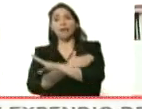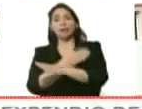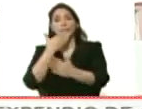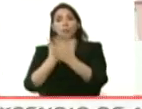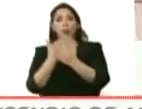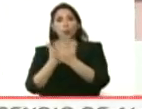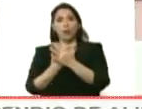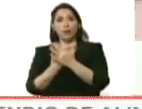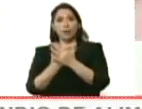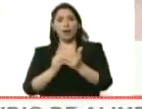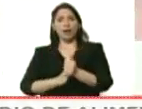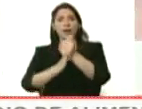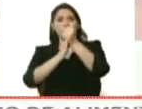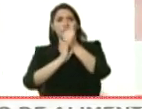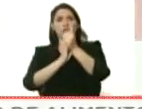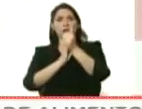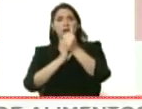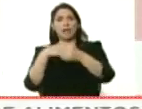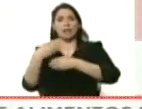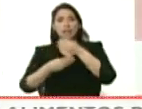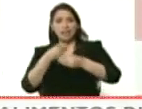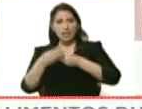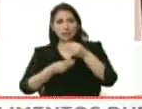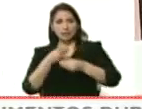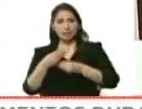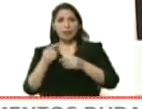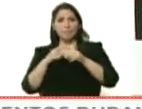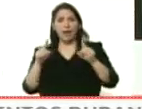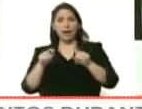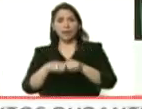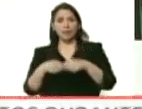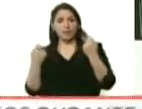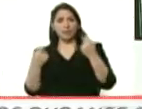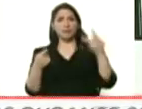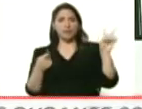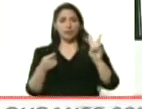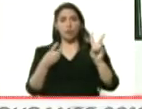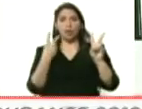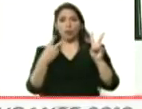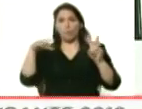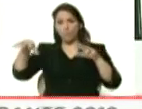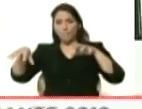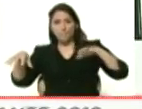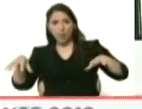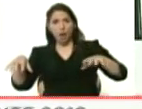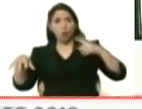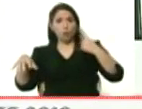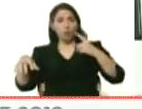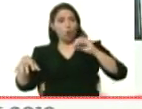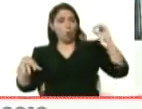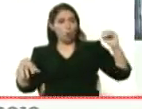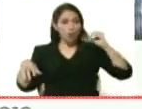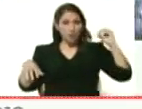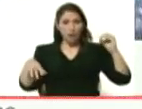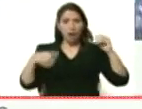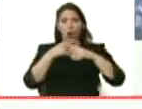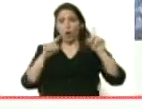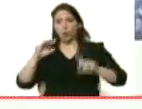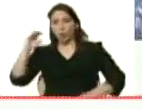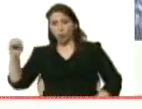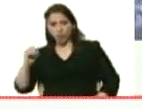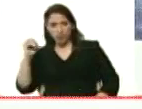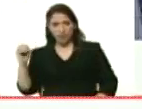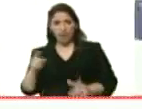le hacía para dividir a Venezuela en dos regiones, una oriental y otra occidental. Cito: